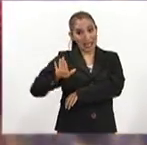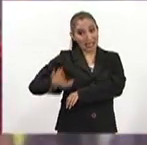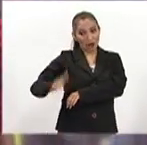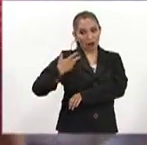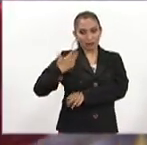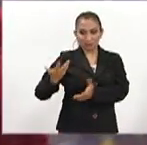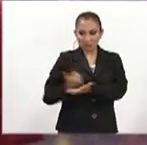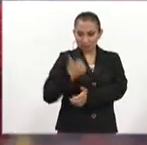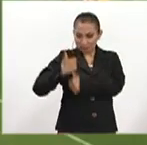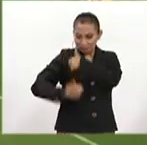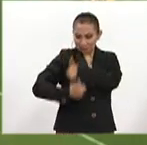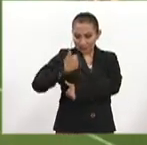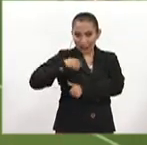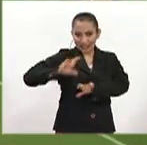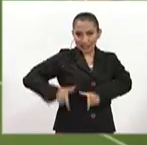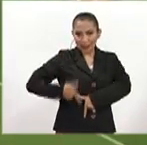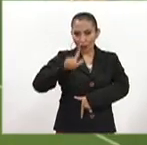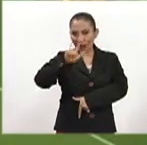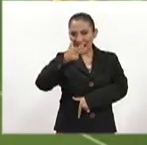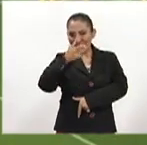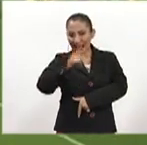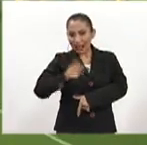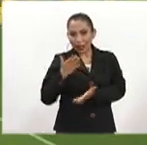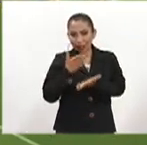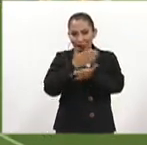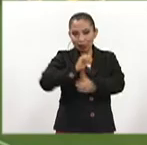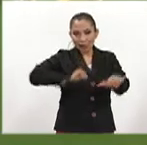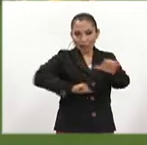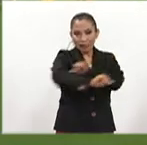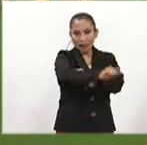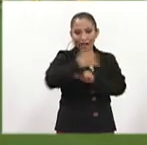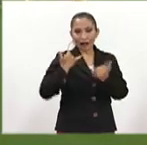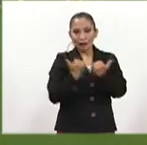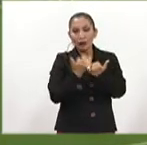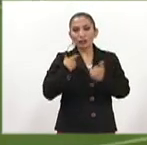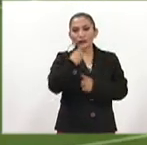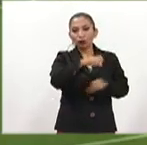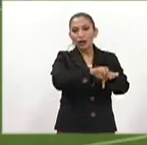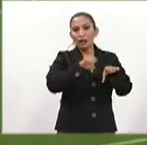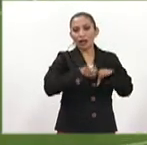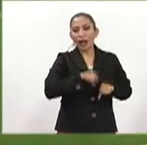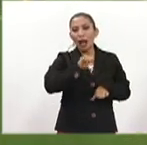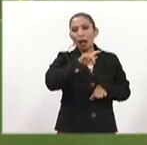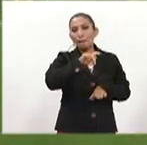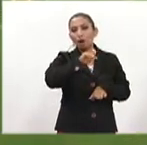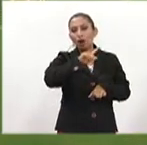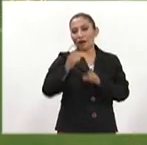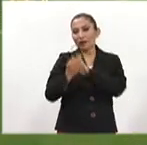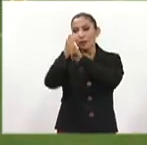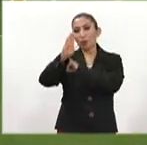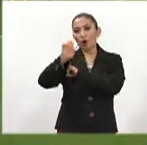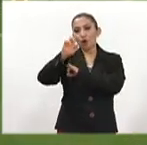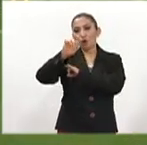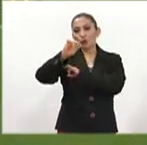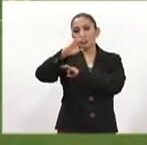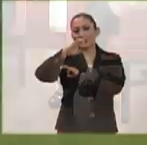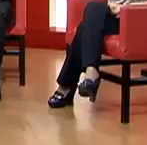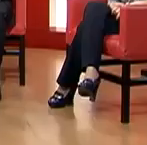en disputar un encuentro de Champions League al entrar de cambio en el empate de su equipo, el Apoel, ante el Borussia